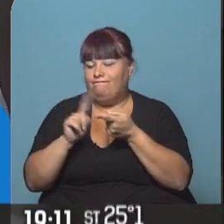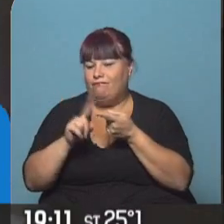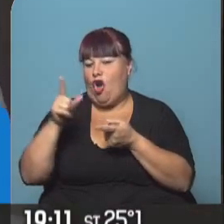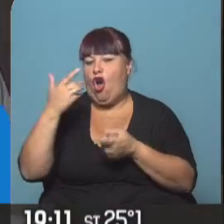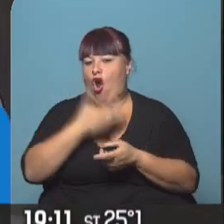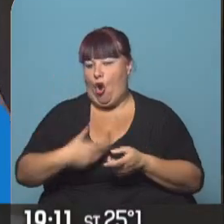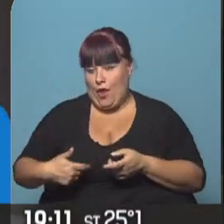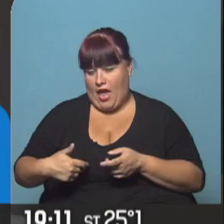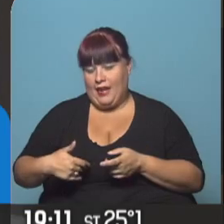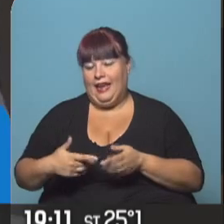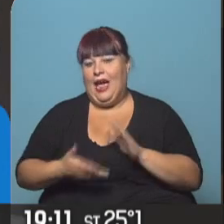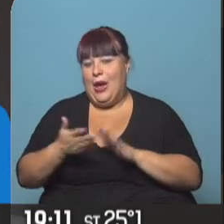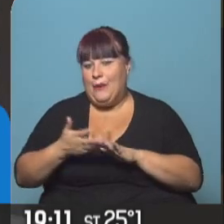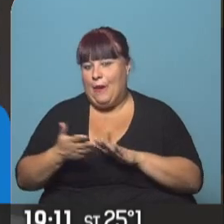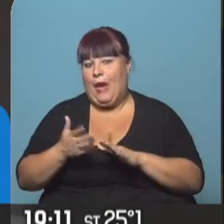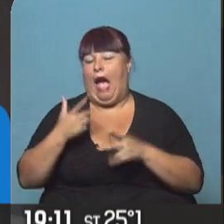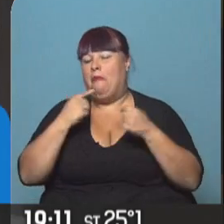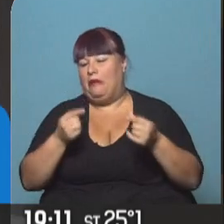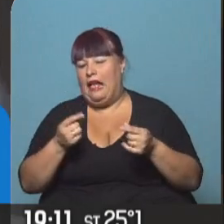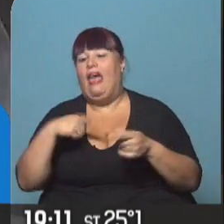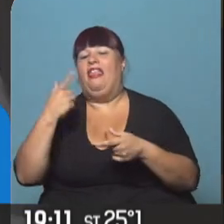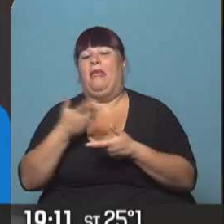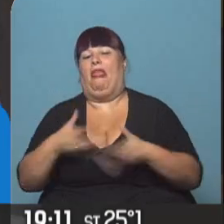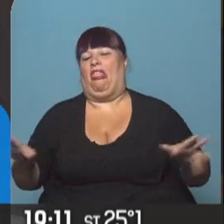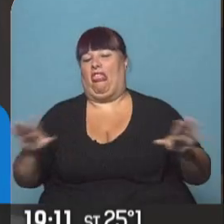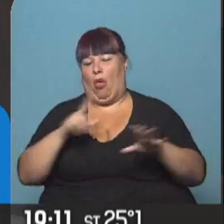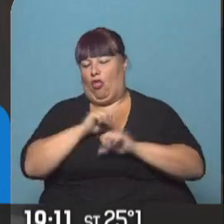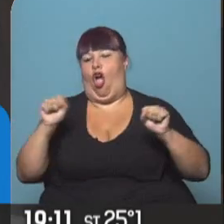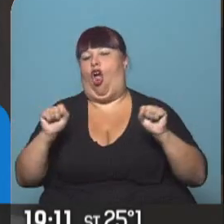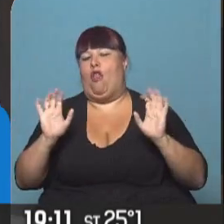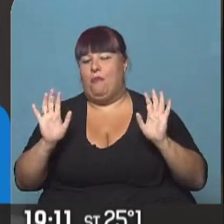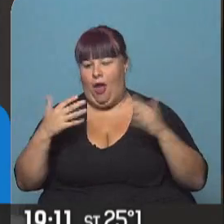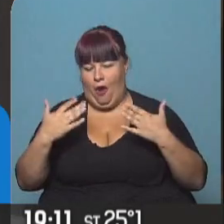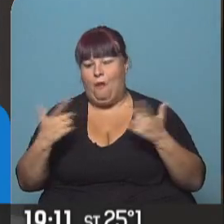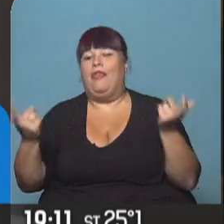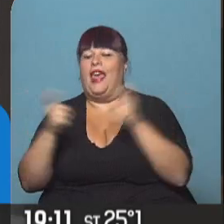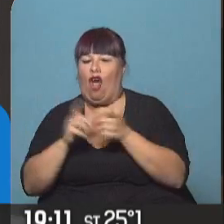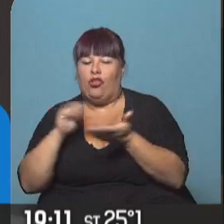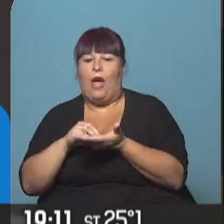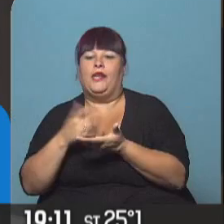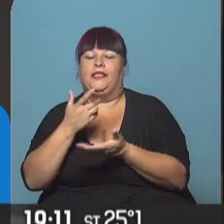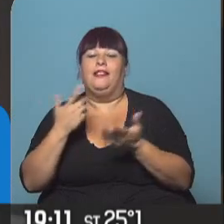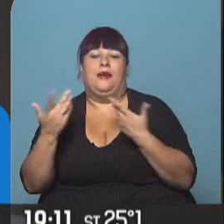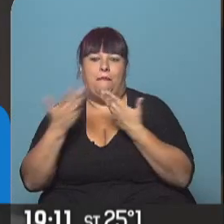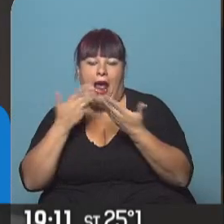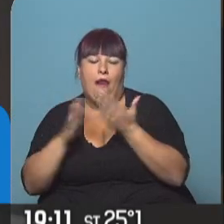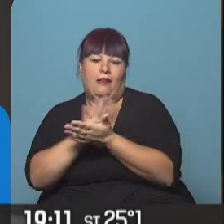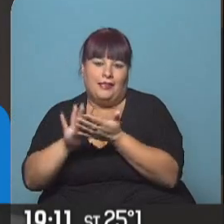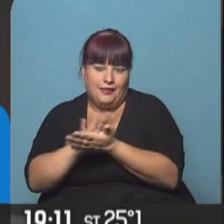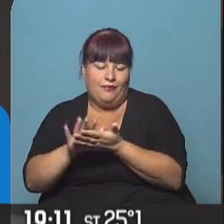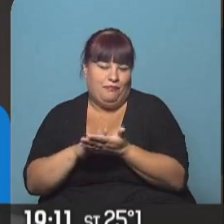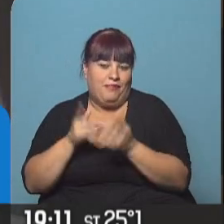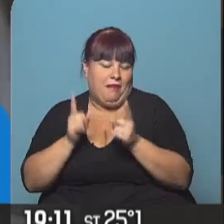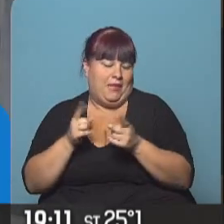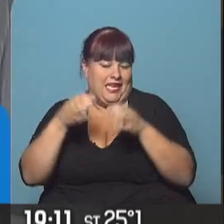con el gobierno, amague con hacer determinadas protestas, pero que después rápidamente pueda sentarse nuevamente en una mesa a cogestionar, que es